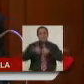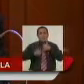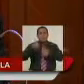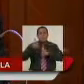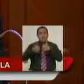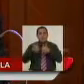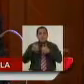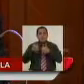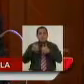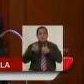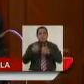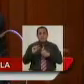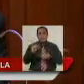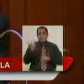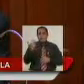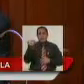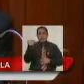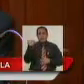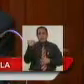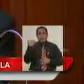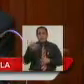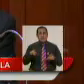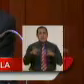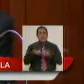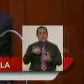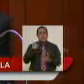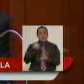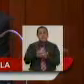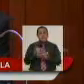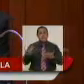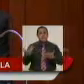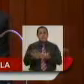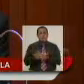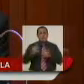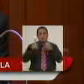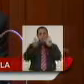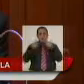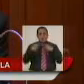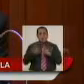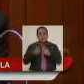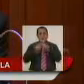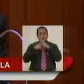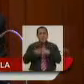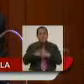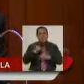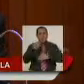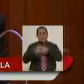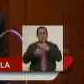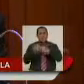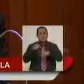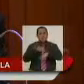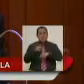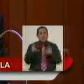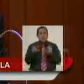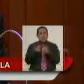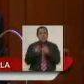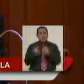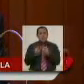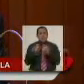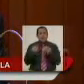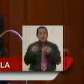competitividad. Recientemente hemos aprobado una serie de medidas para reactivar las expectativas de corto plazo de